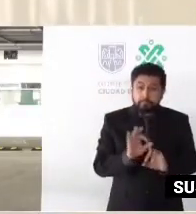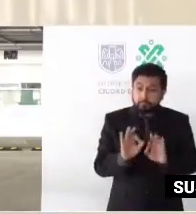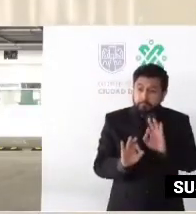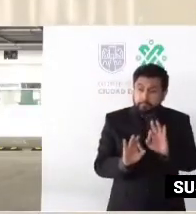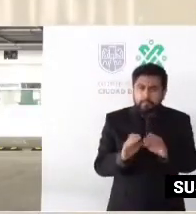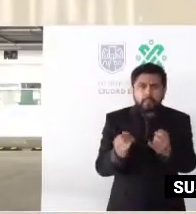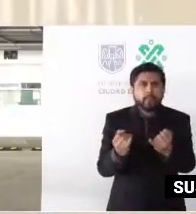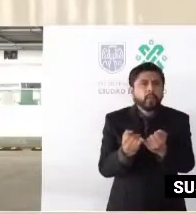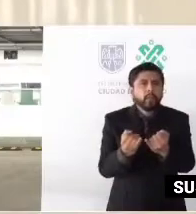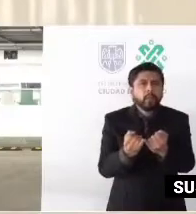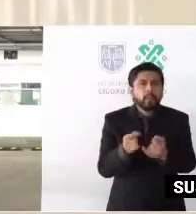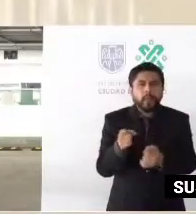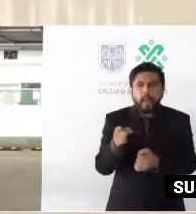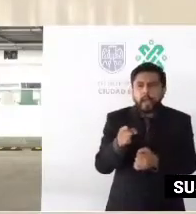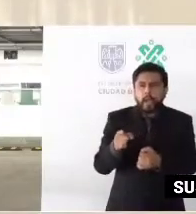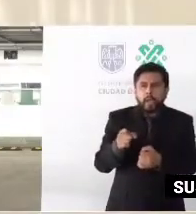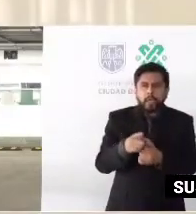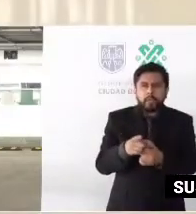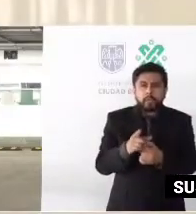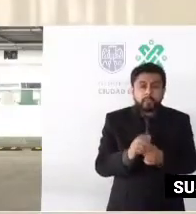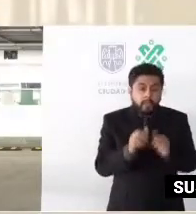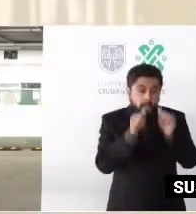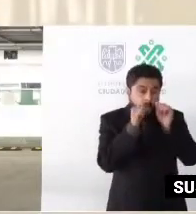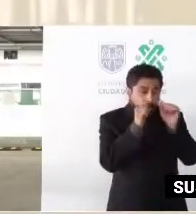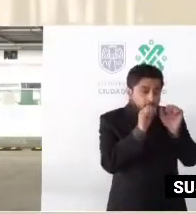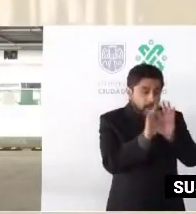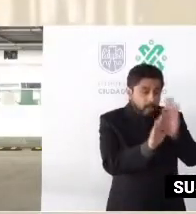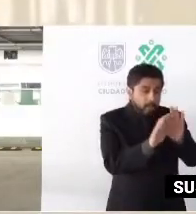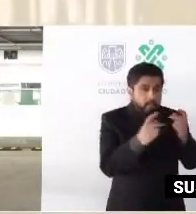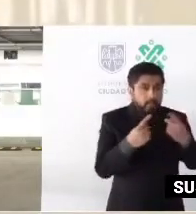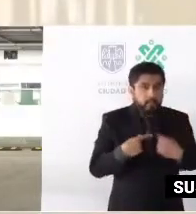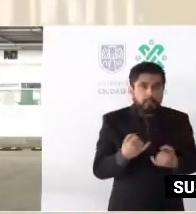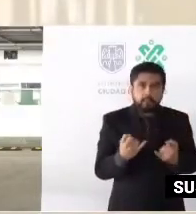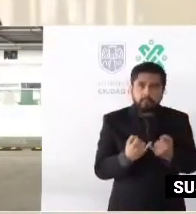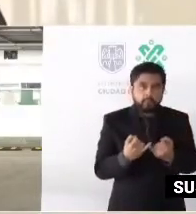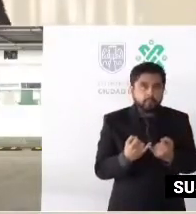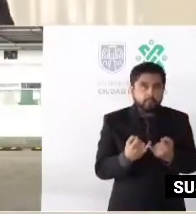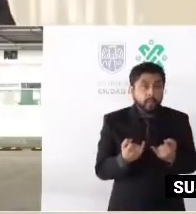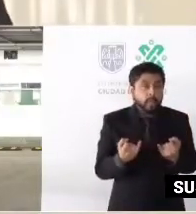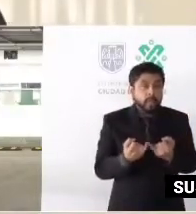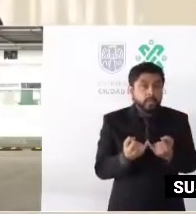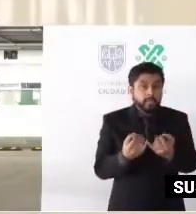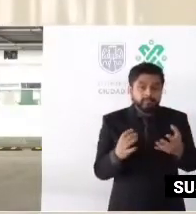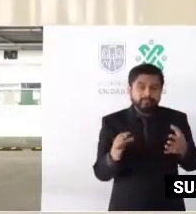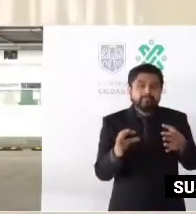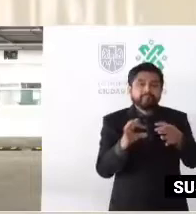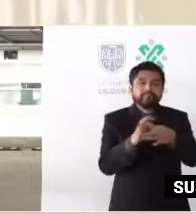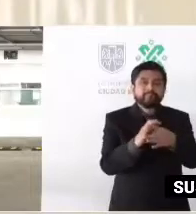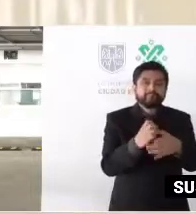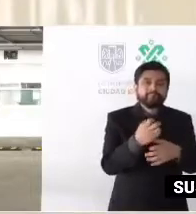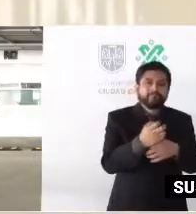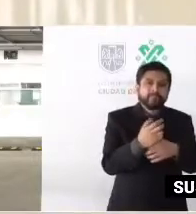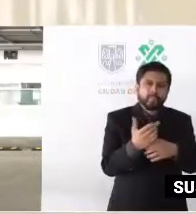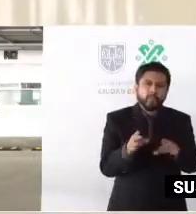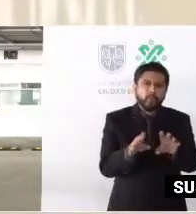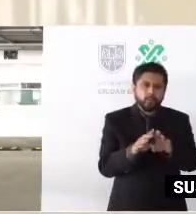enfermo. Como te traten, vas a salir adelante. El humanismo del personal sanitario